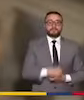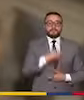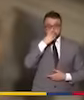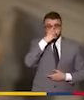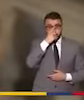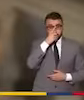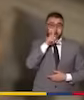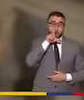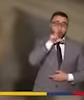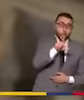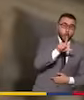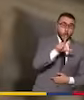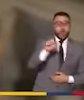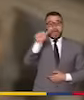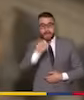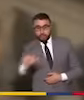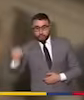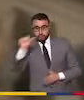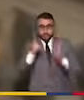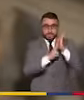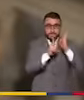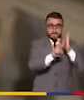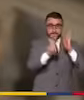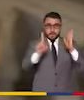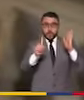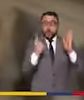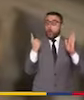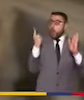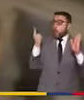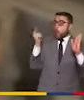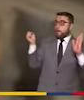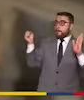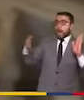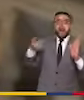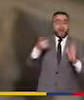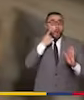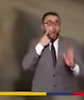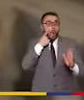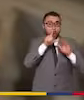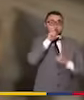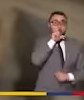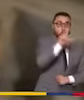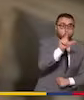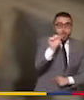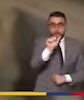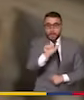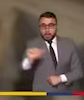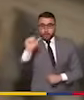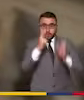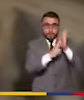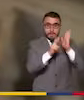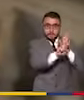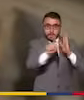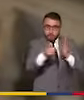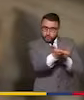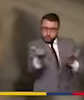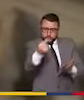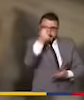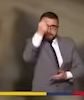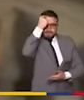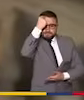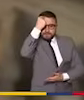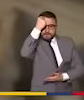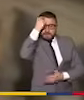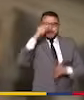julio-agosto del 2021, un banco, julio-agosto del 2021, ubiquémonos,